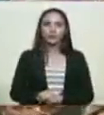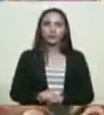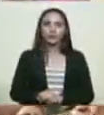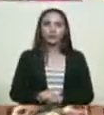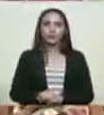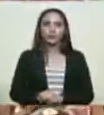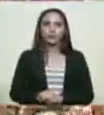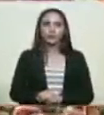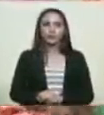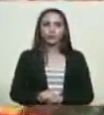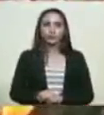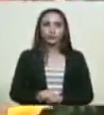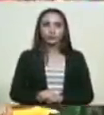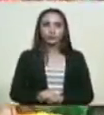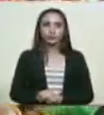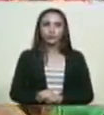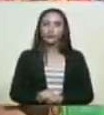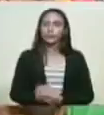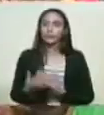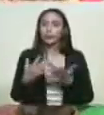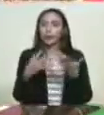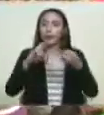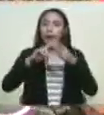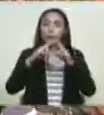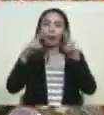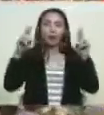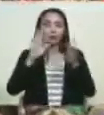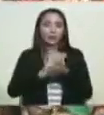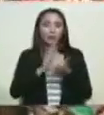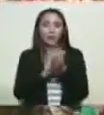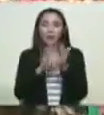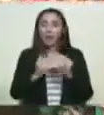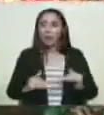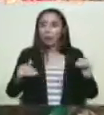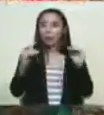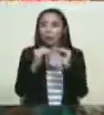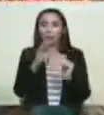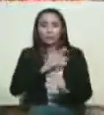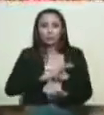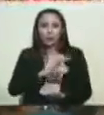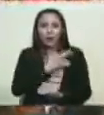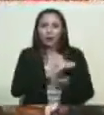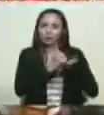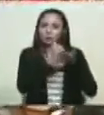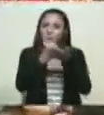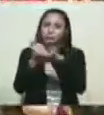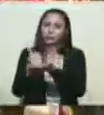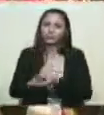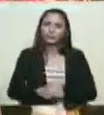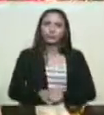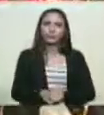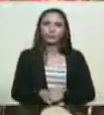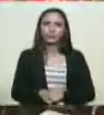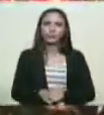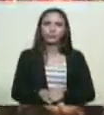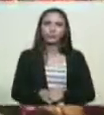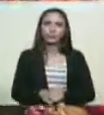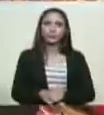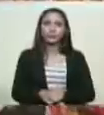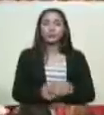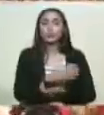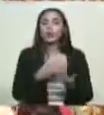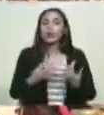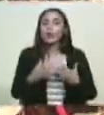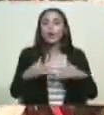plan para consolidar la paz con igualdad, para consolidar la igualdad con